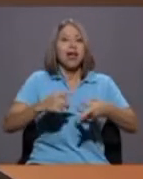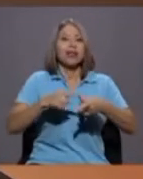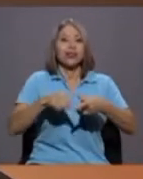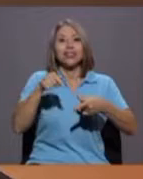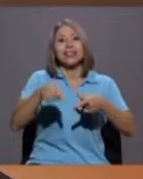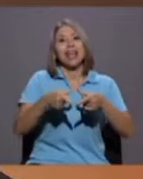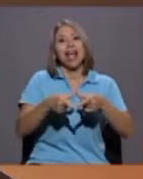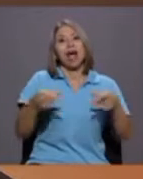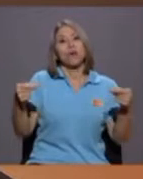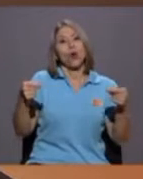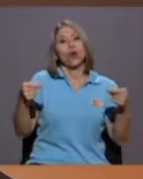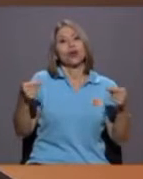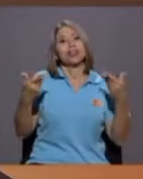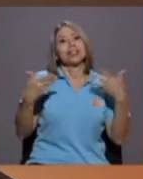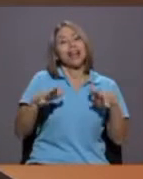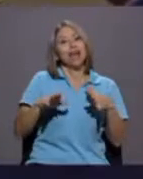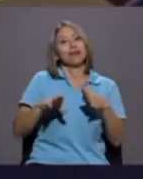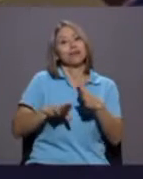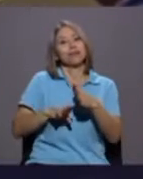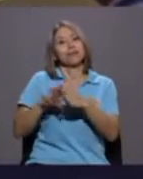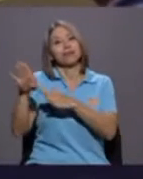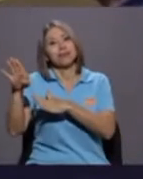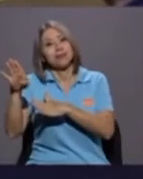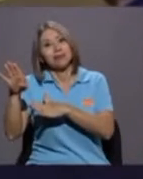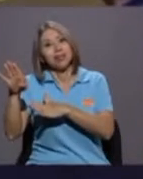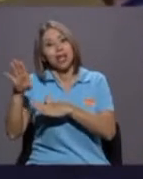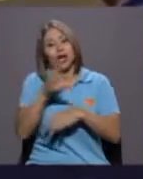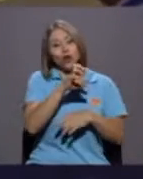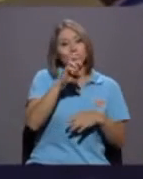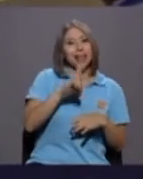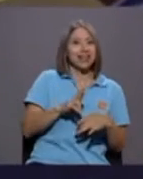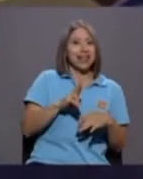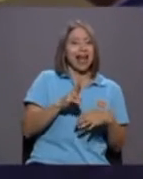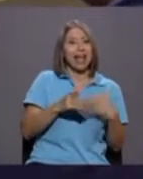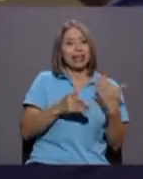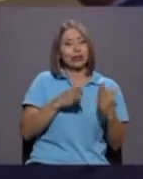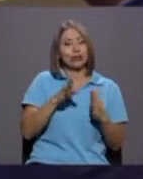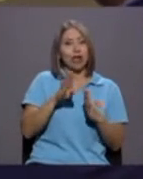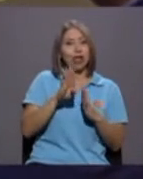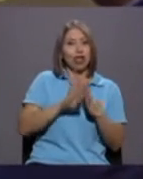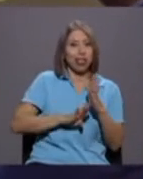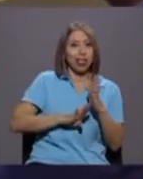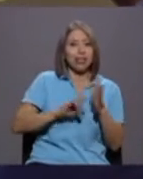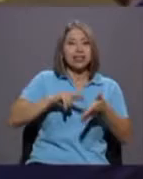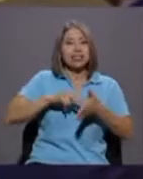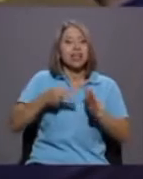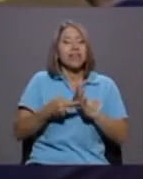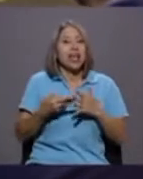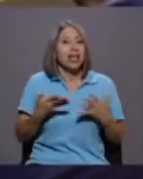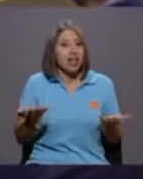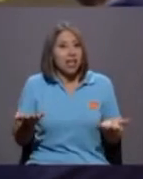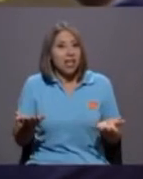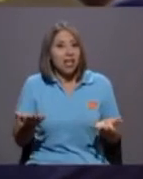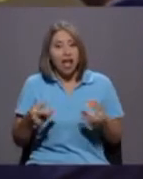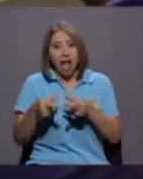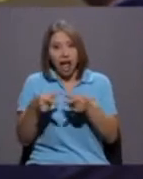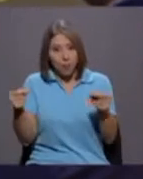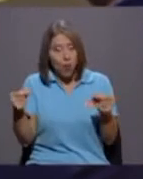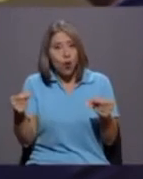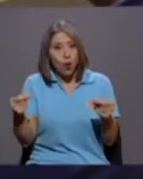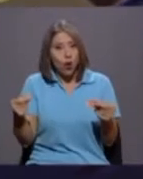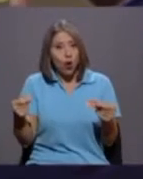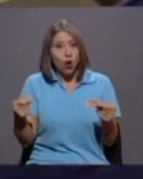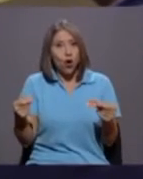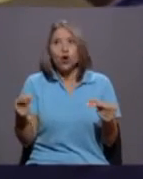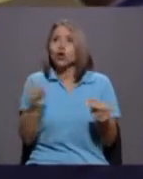Japón se nos pierde del mapa, del índice, y Costa Rica se queda muy cerca. Esto significa que efectivamente, o sea, Japón no